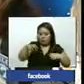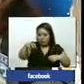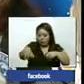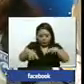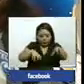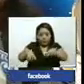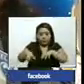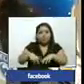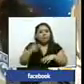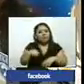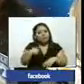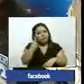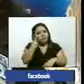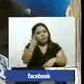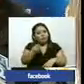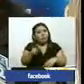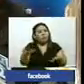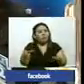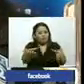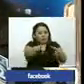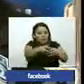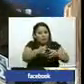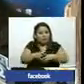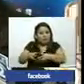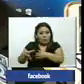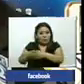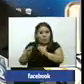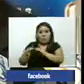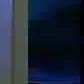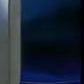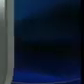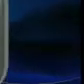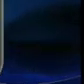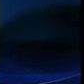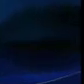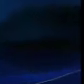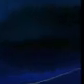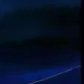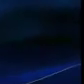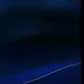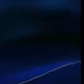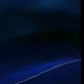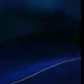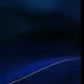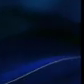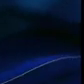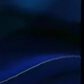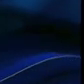y la vamos a hacer en la población arriba de 5 años.